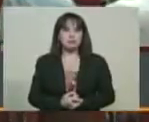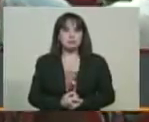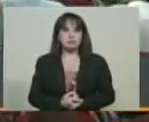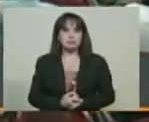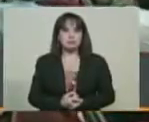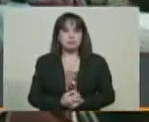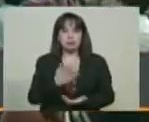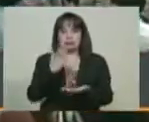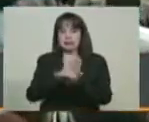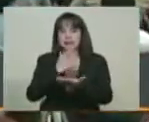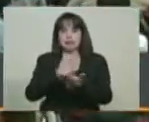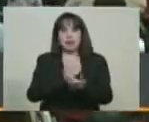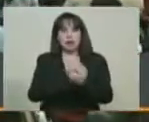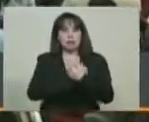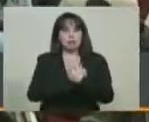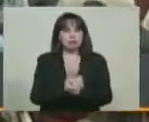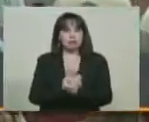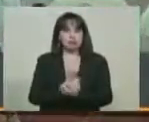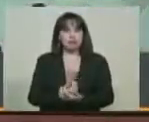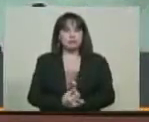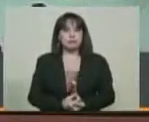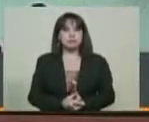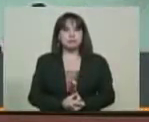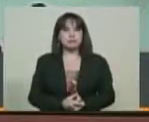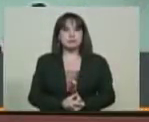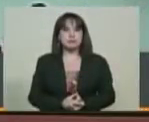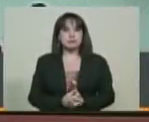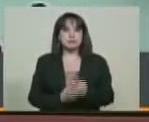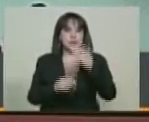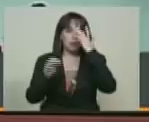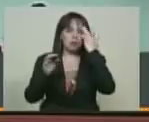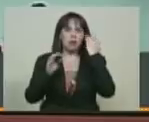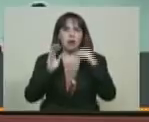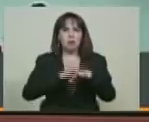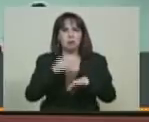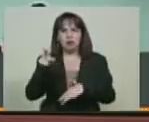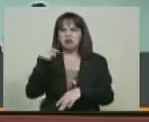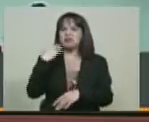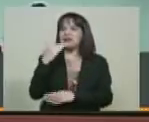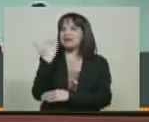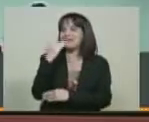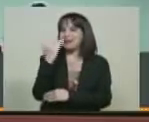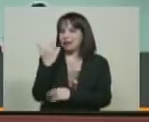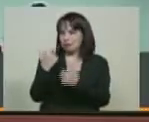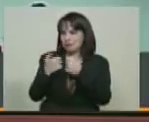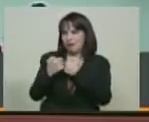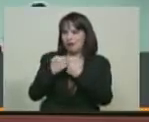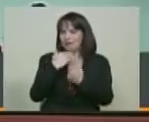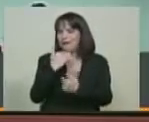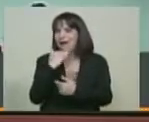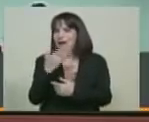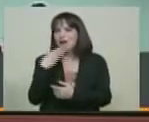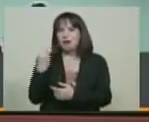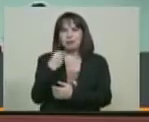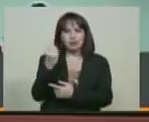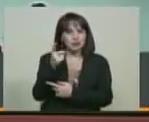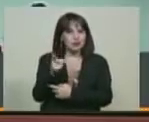Amplitud amorosa. ¿Por qué tú te ríes? Tienes una novia en alguna juventud,